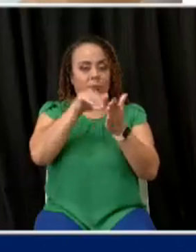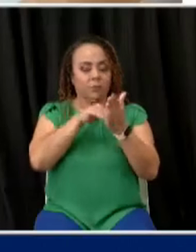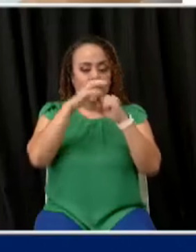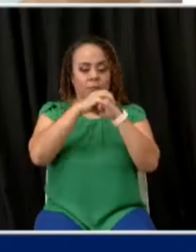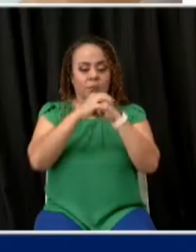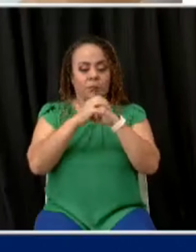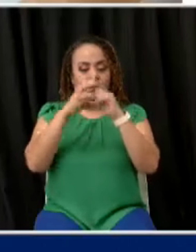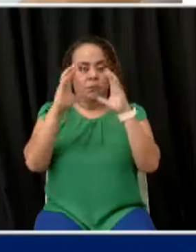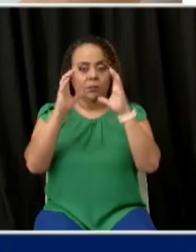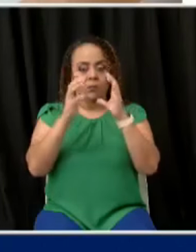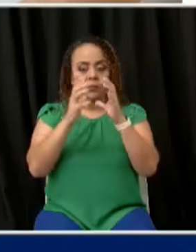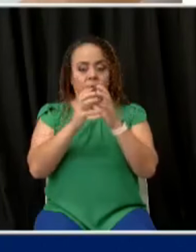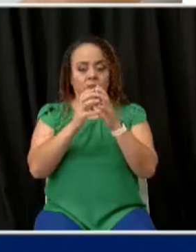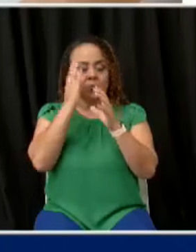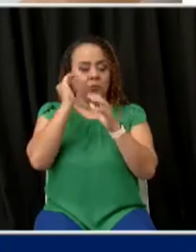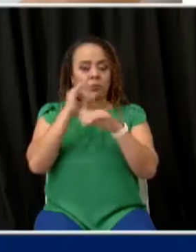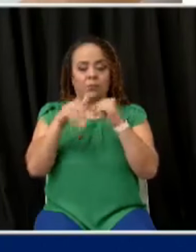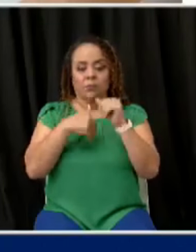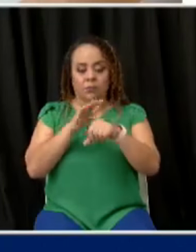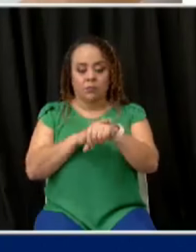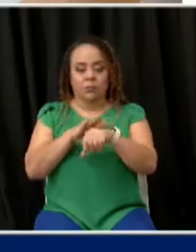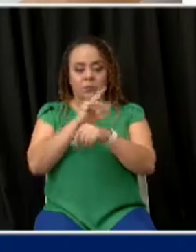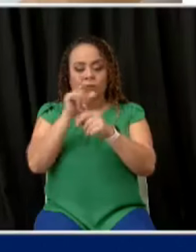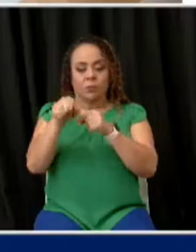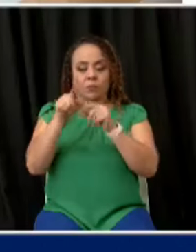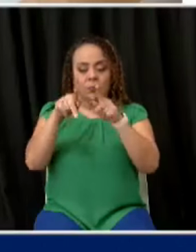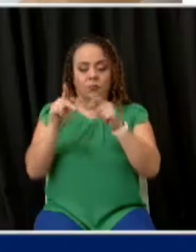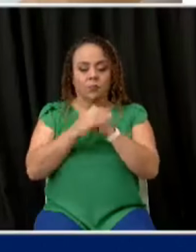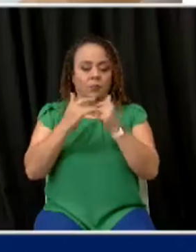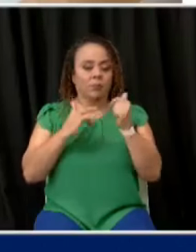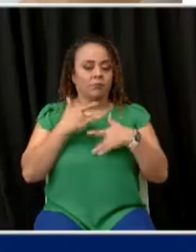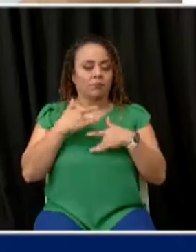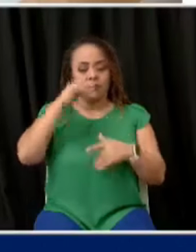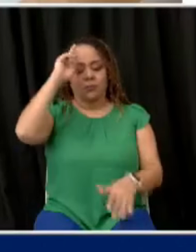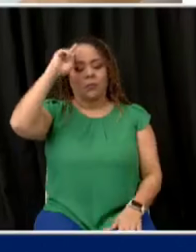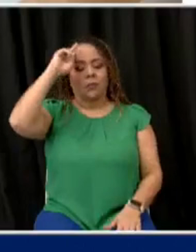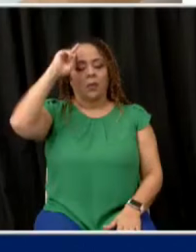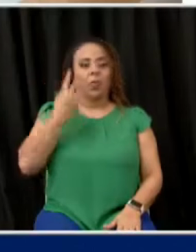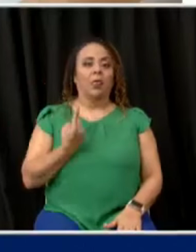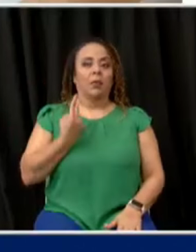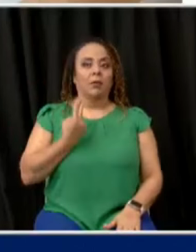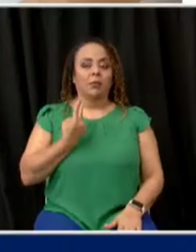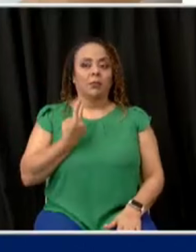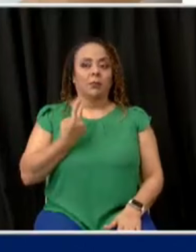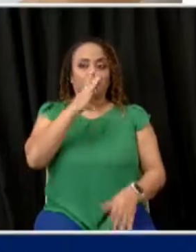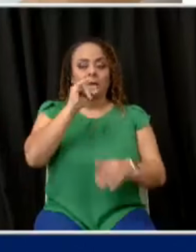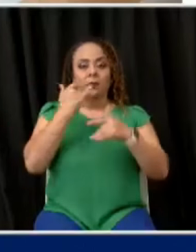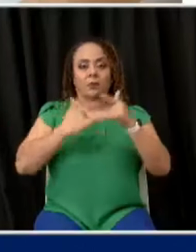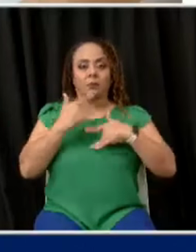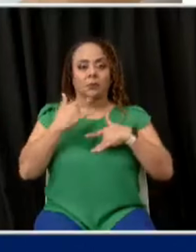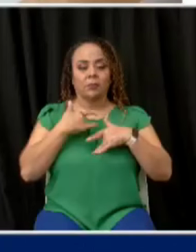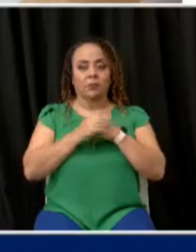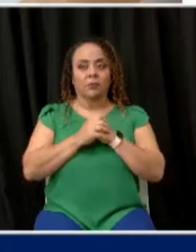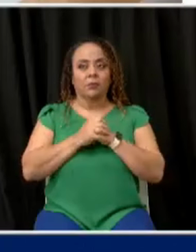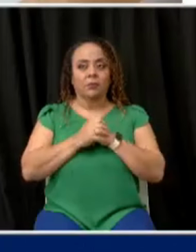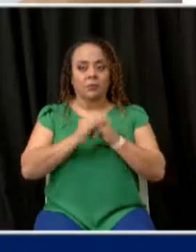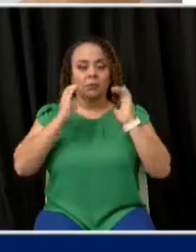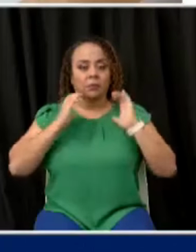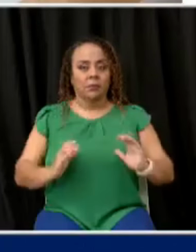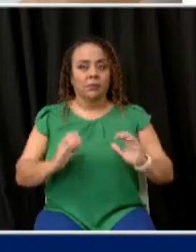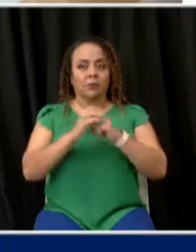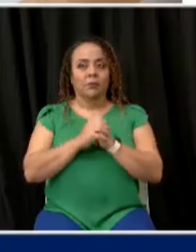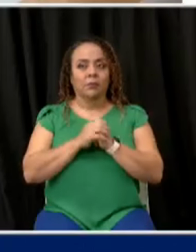porque toda la sangre está en la piel. Y esa persona siente un desmayo y siente que se va a desmayar, se sientan por ahí, el cuerpo lo vara